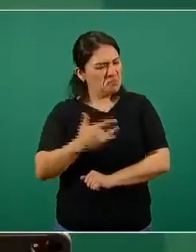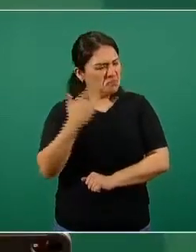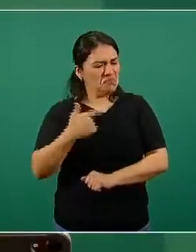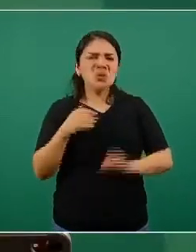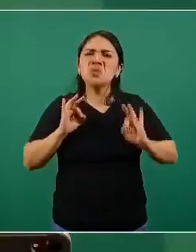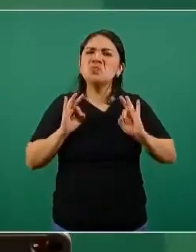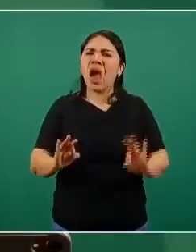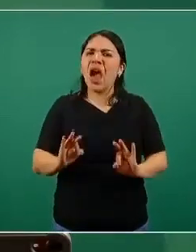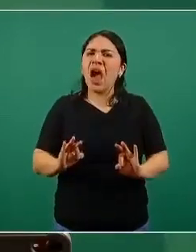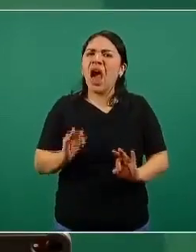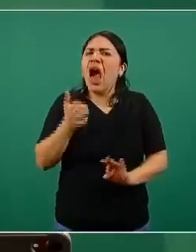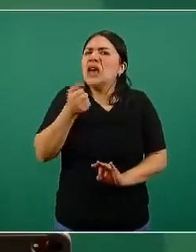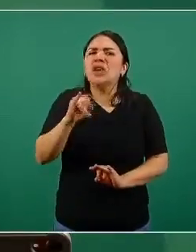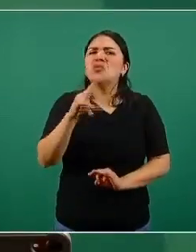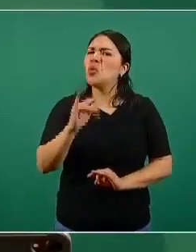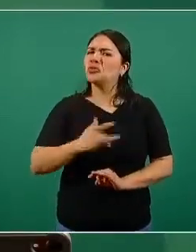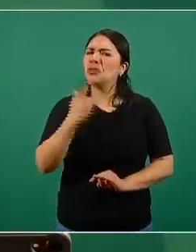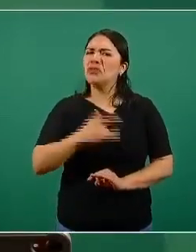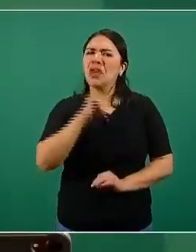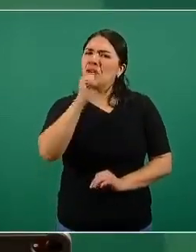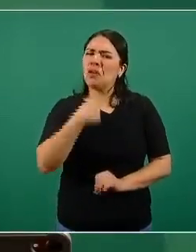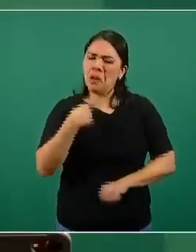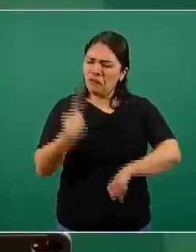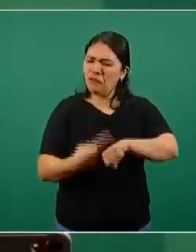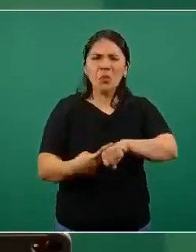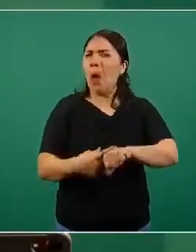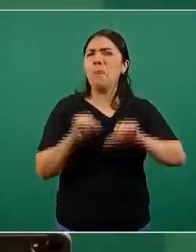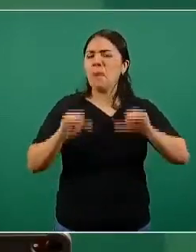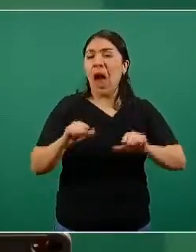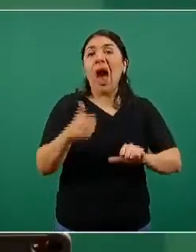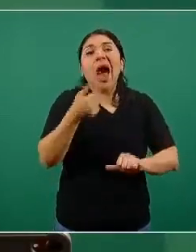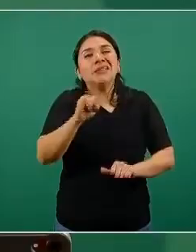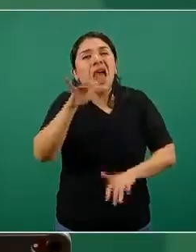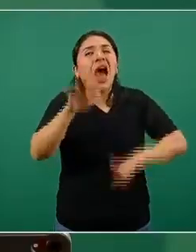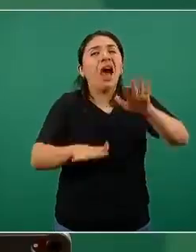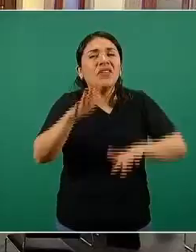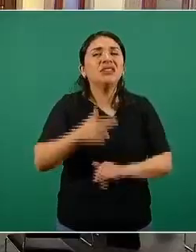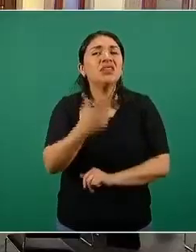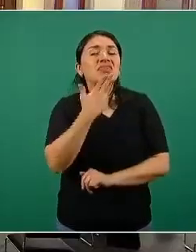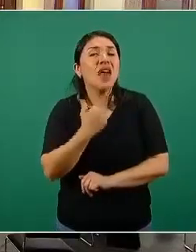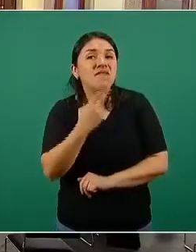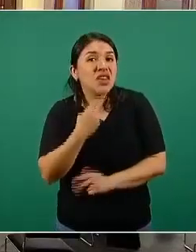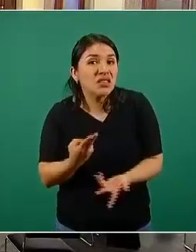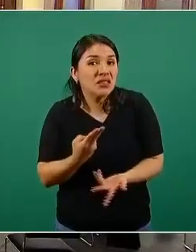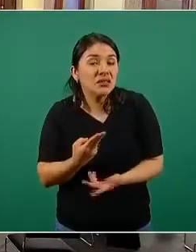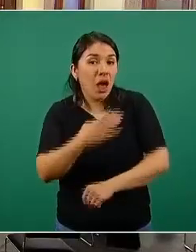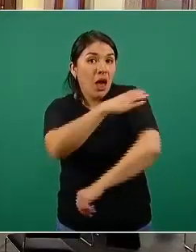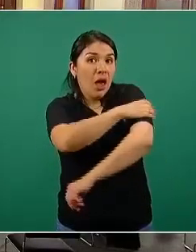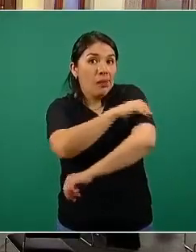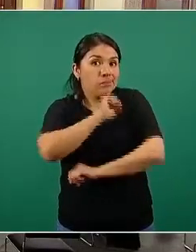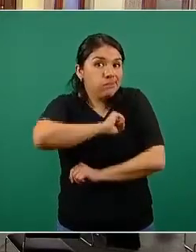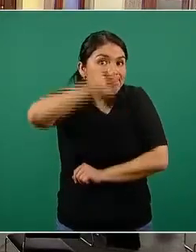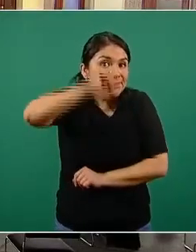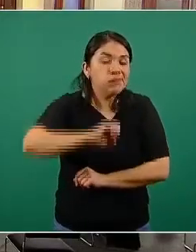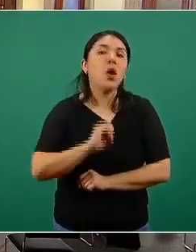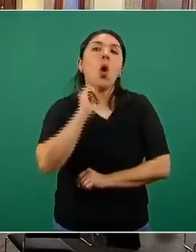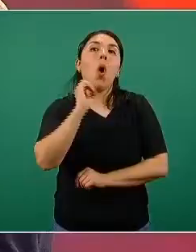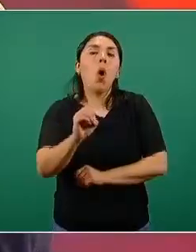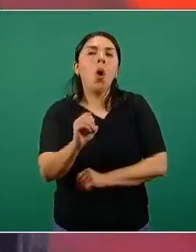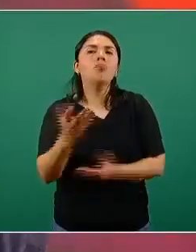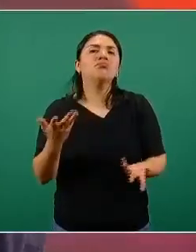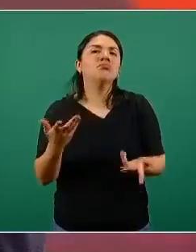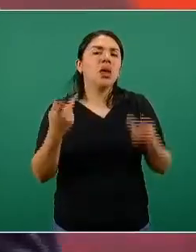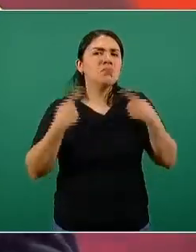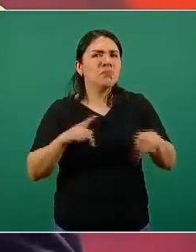de estas comorbilidades son asintomáticas. Entonces pasa mucho con diabetes o con hipertensión. Como son cuadros asintomáticos,